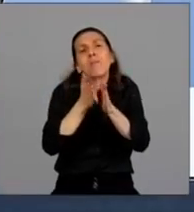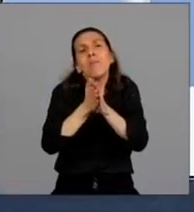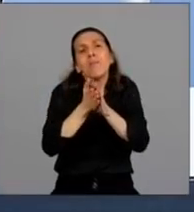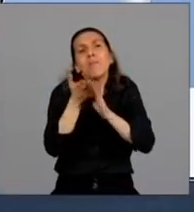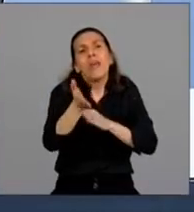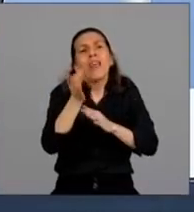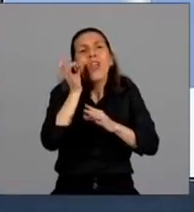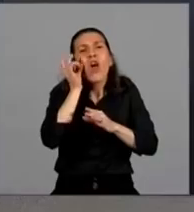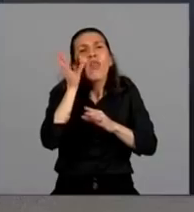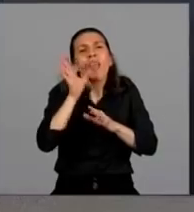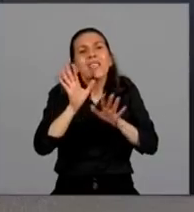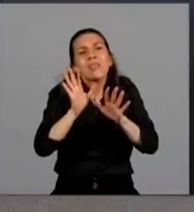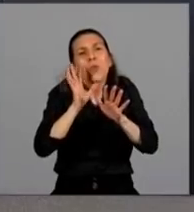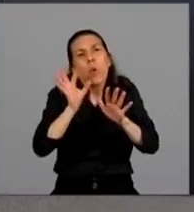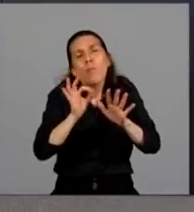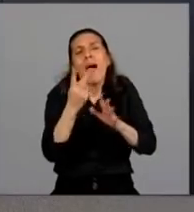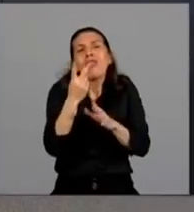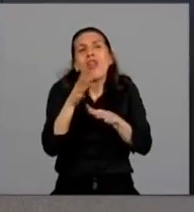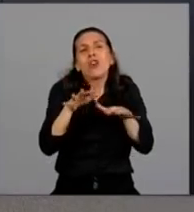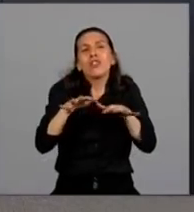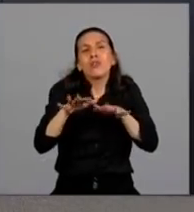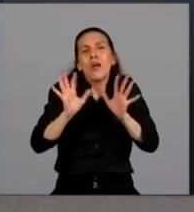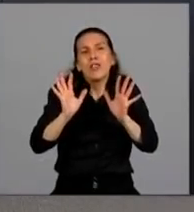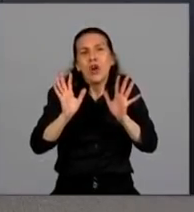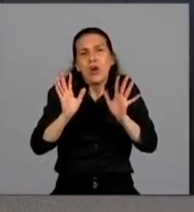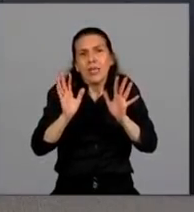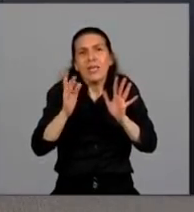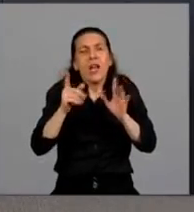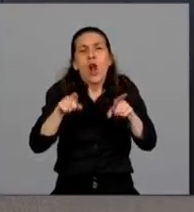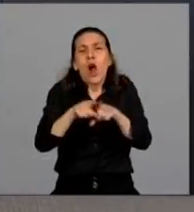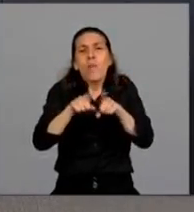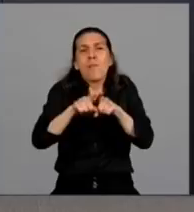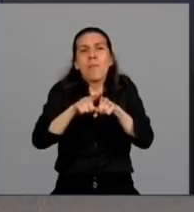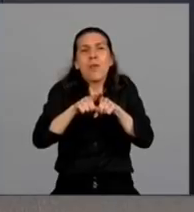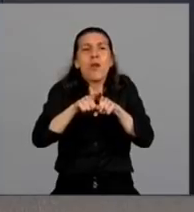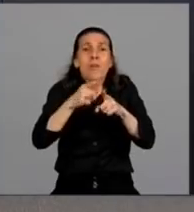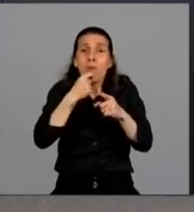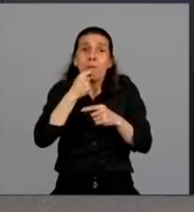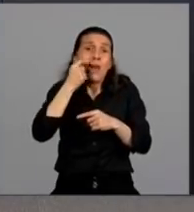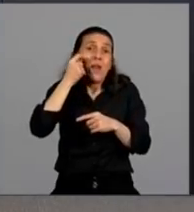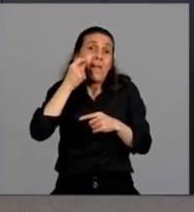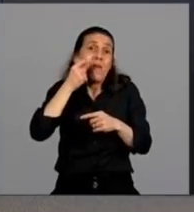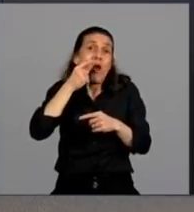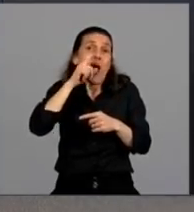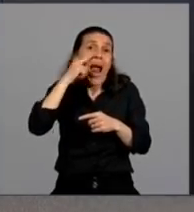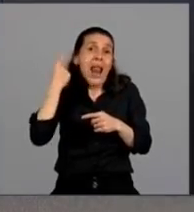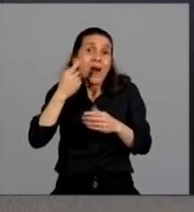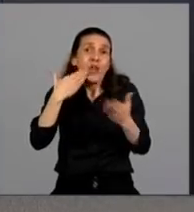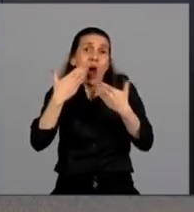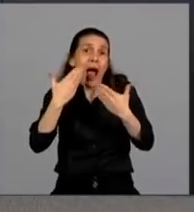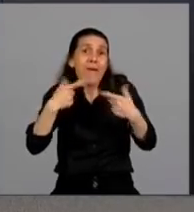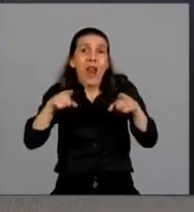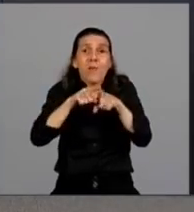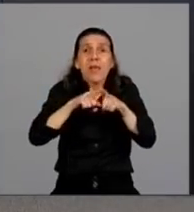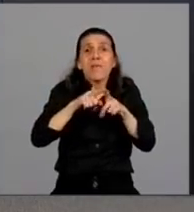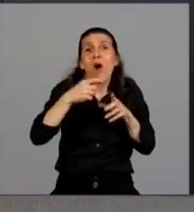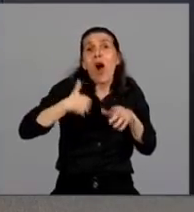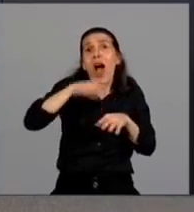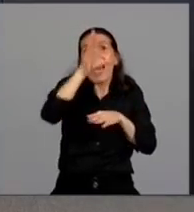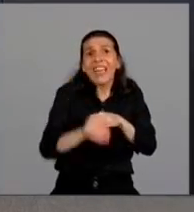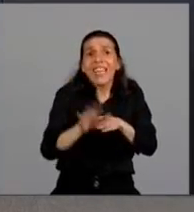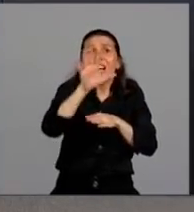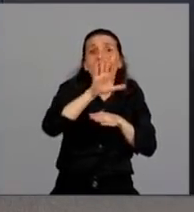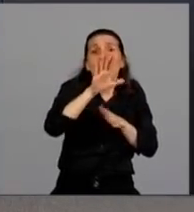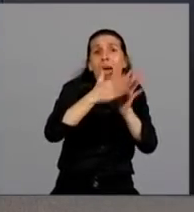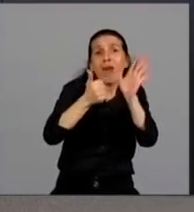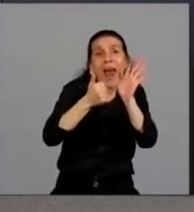que desarrollar las dos situaciones porque es lo mismo que lo que ocurre cuando Alberto habla de las zonas blancas y las zonas. Eso mismo pasa en la provincia de Buenos Aires.